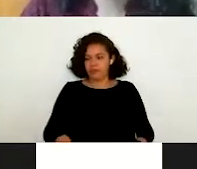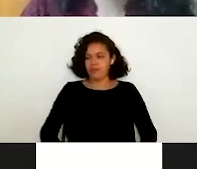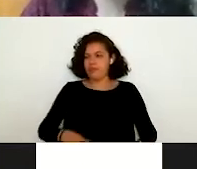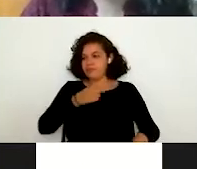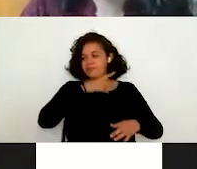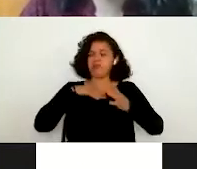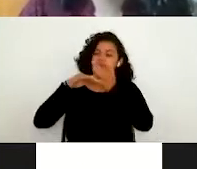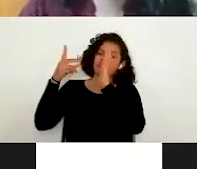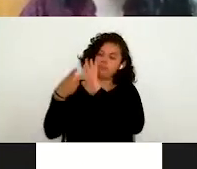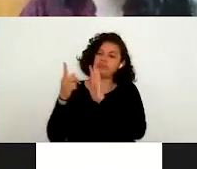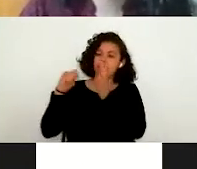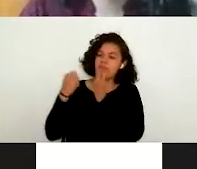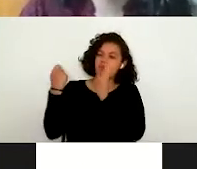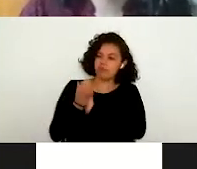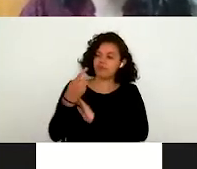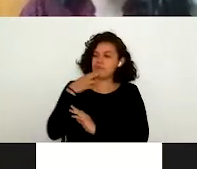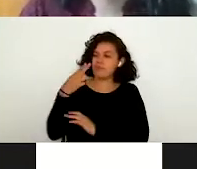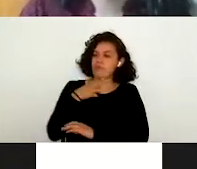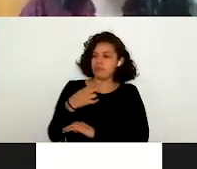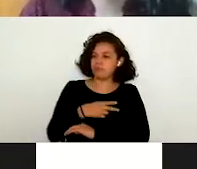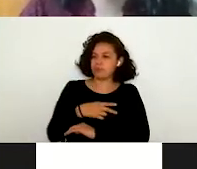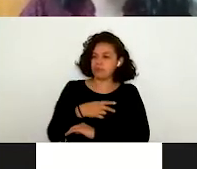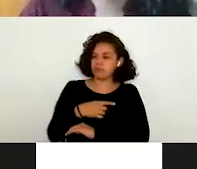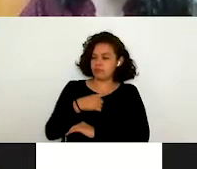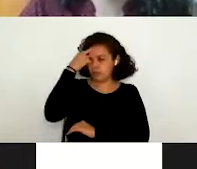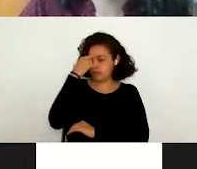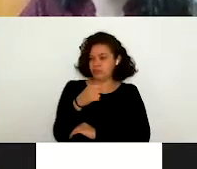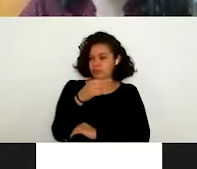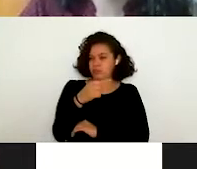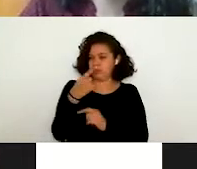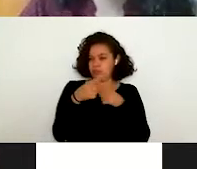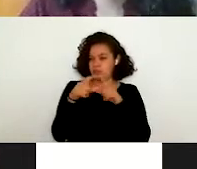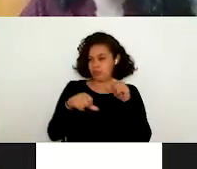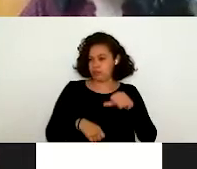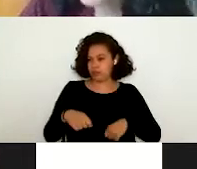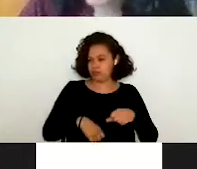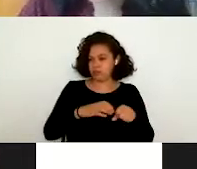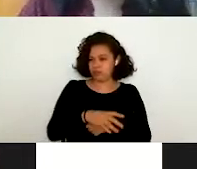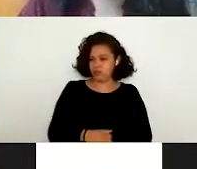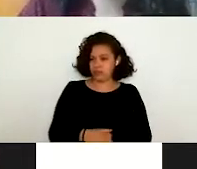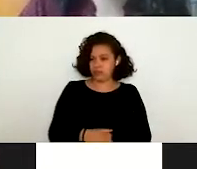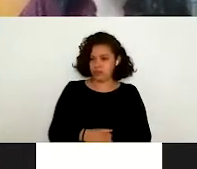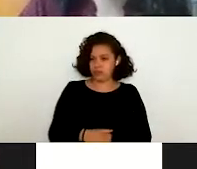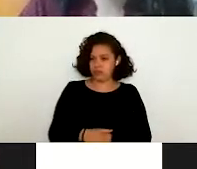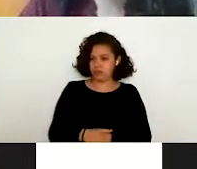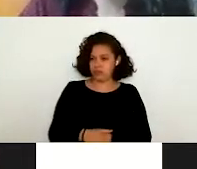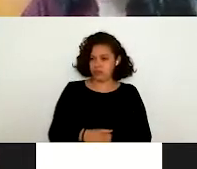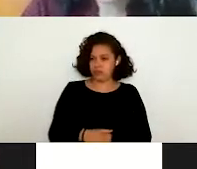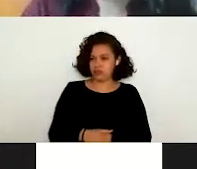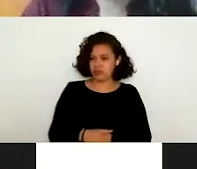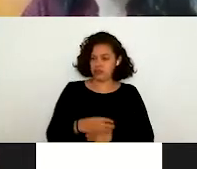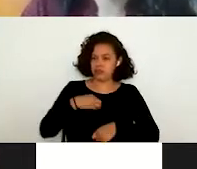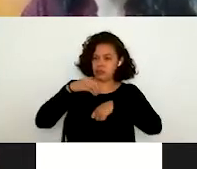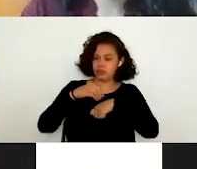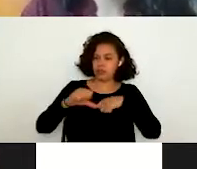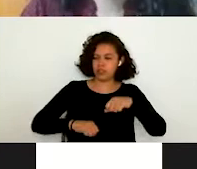metodológico y técnico que se utilizará para realizar las diferentes actividades. Es decir, ya puse que voy a hacer actividades, ¿cómo las